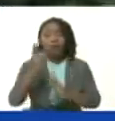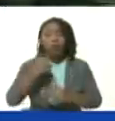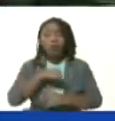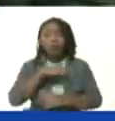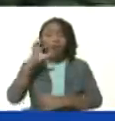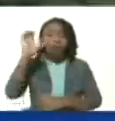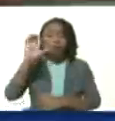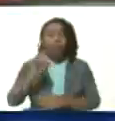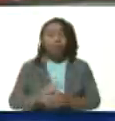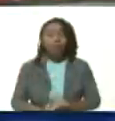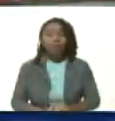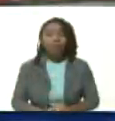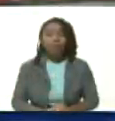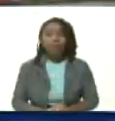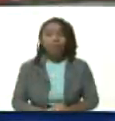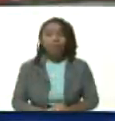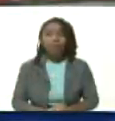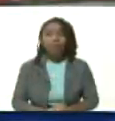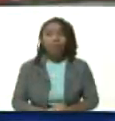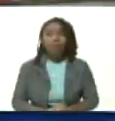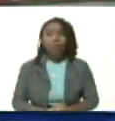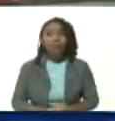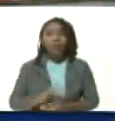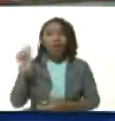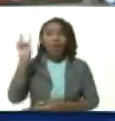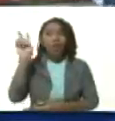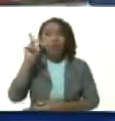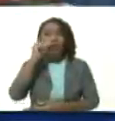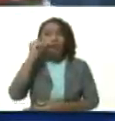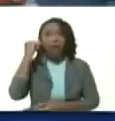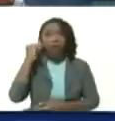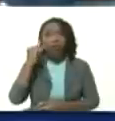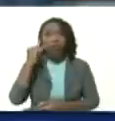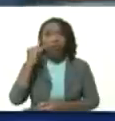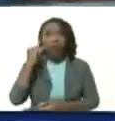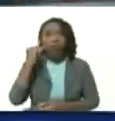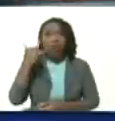patria. Y los venezolanos,